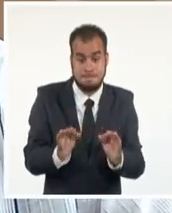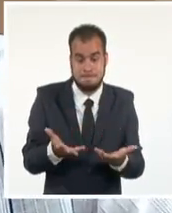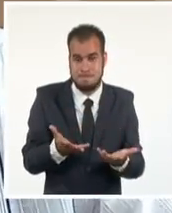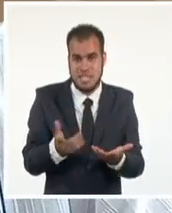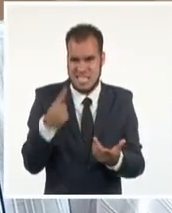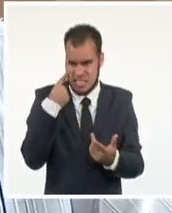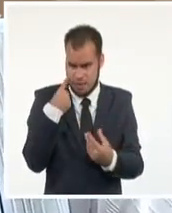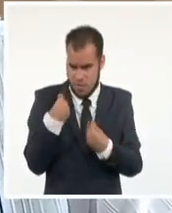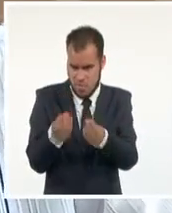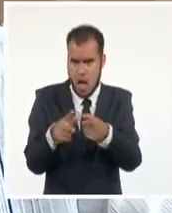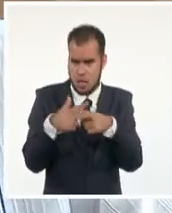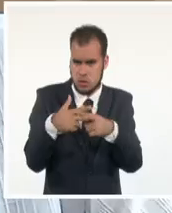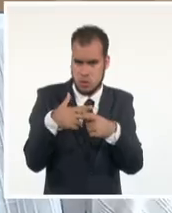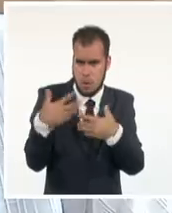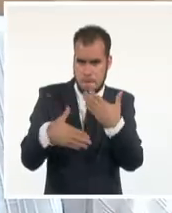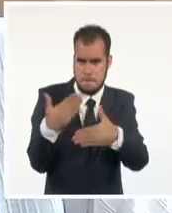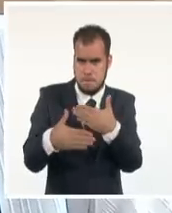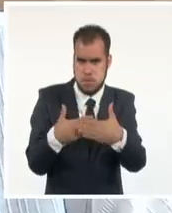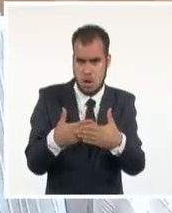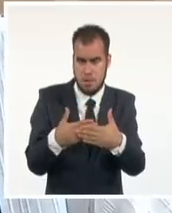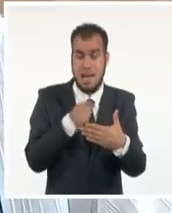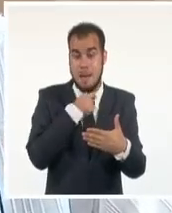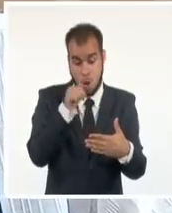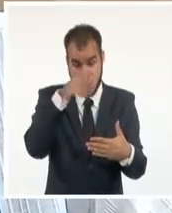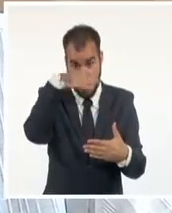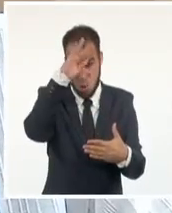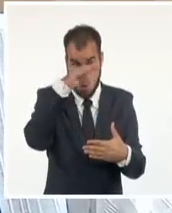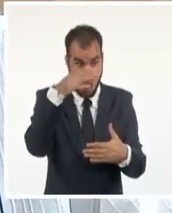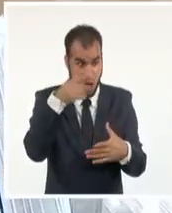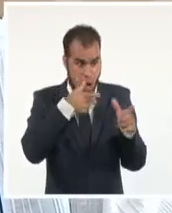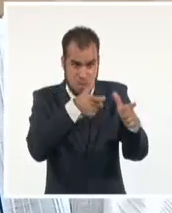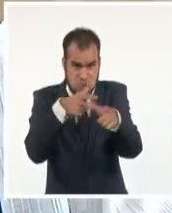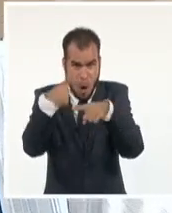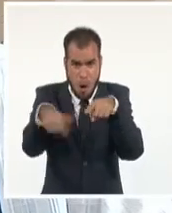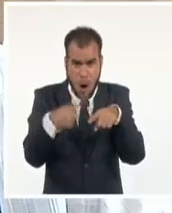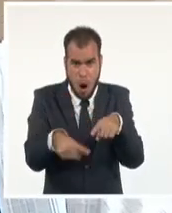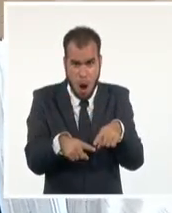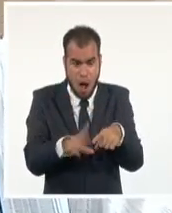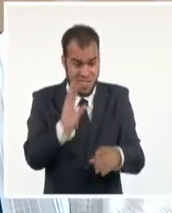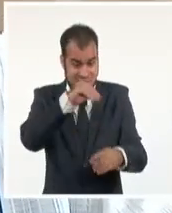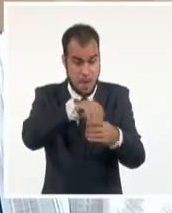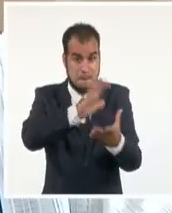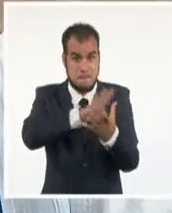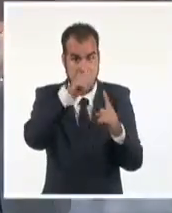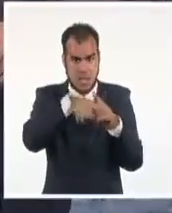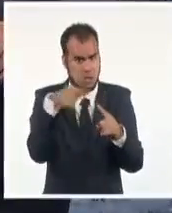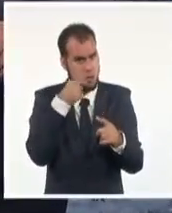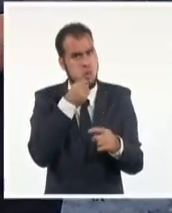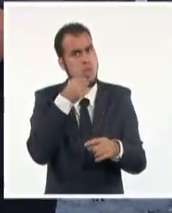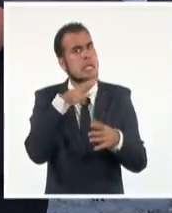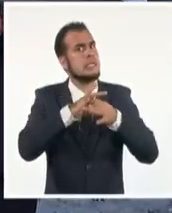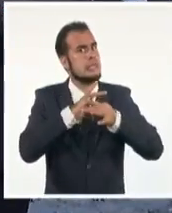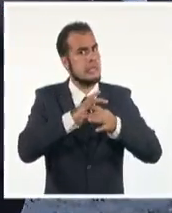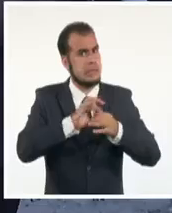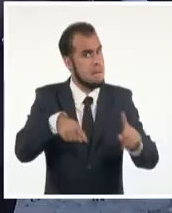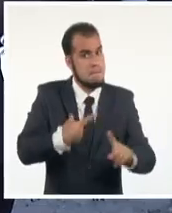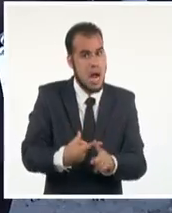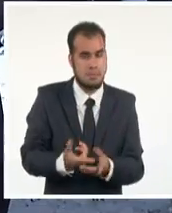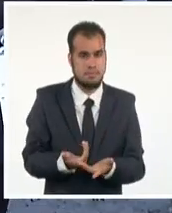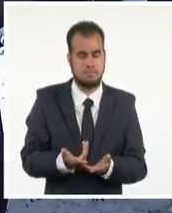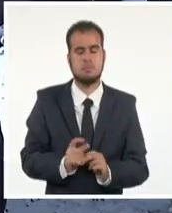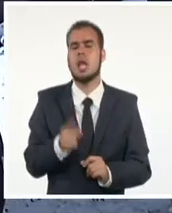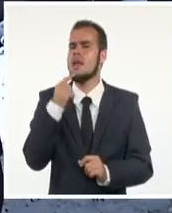de donaciones y en la que se prevé las situaciones de desastre o de emergencia como una causal.